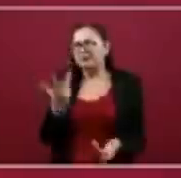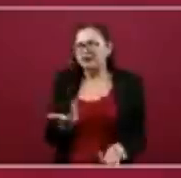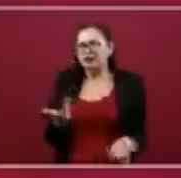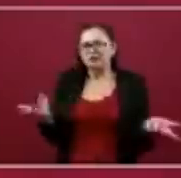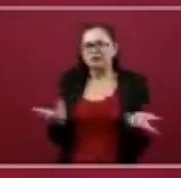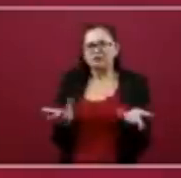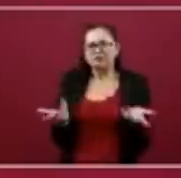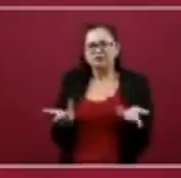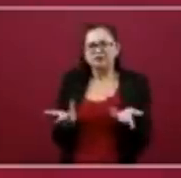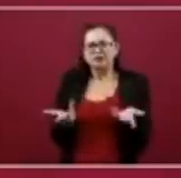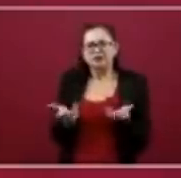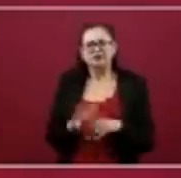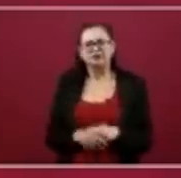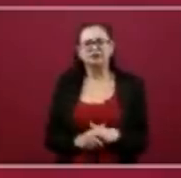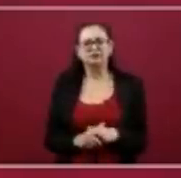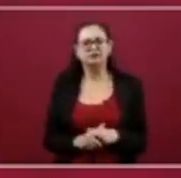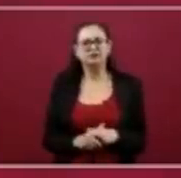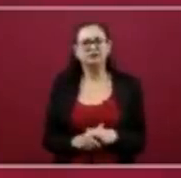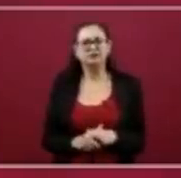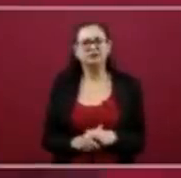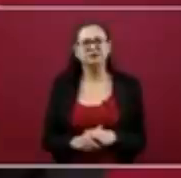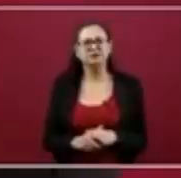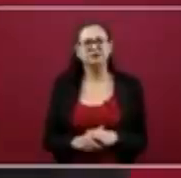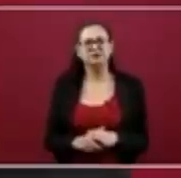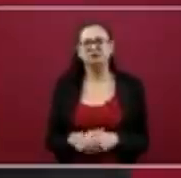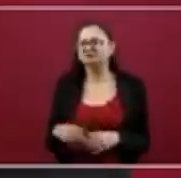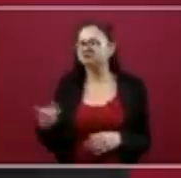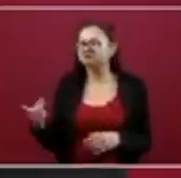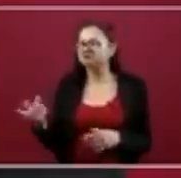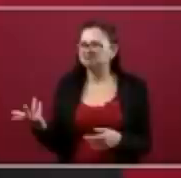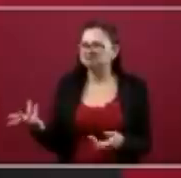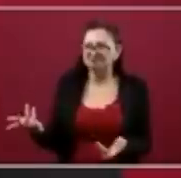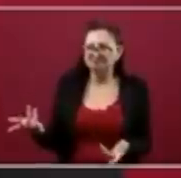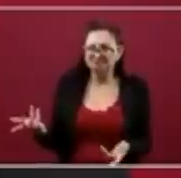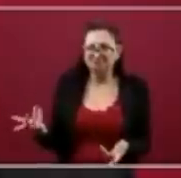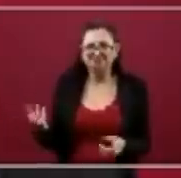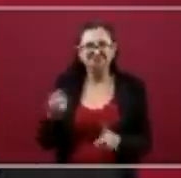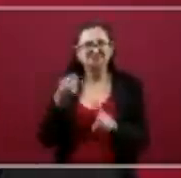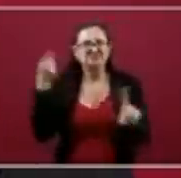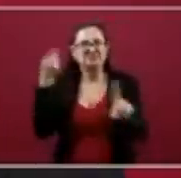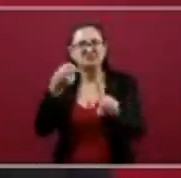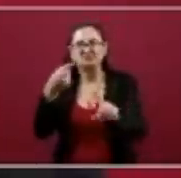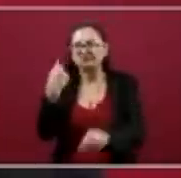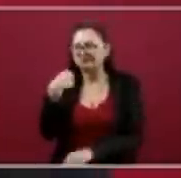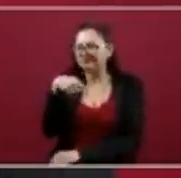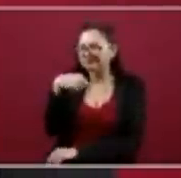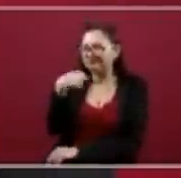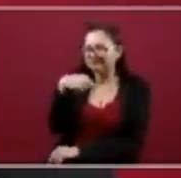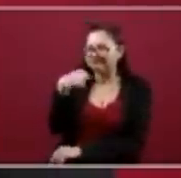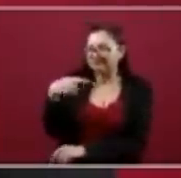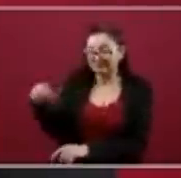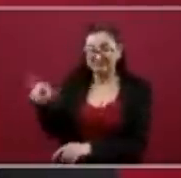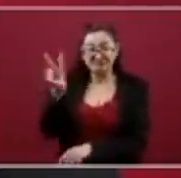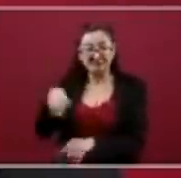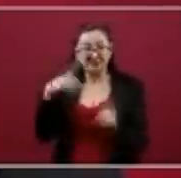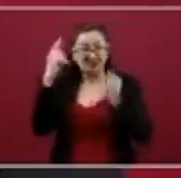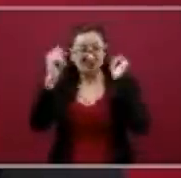no tiene mucha viabilidad para el desarrollo